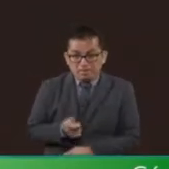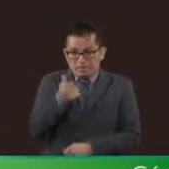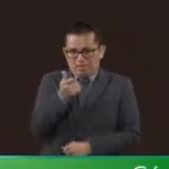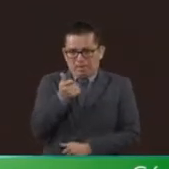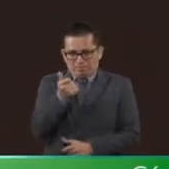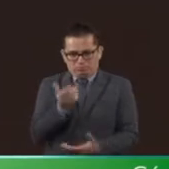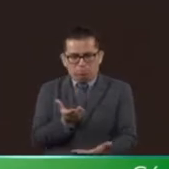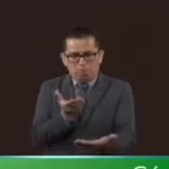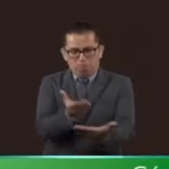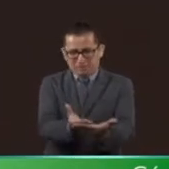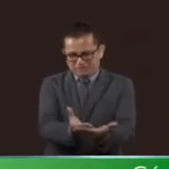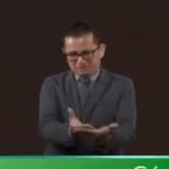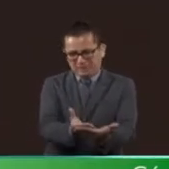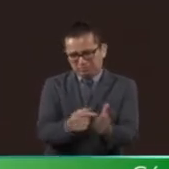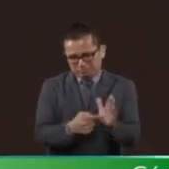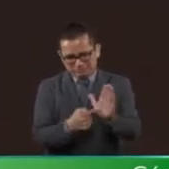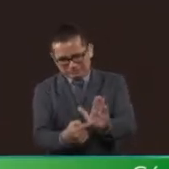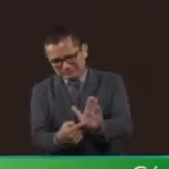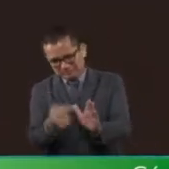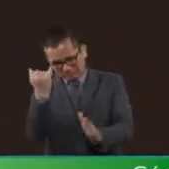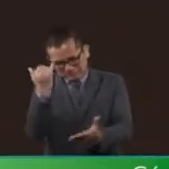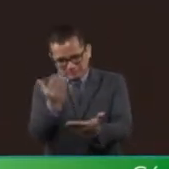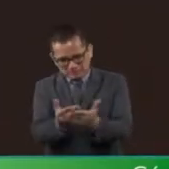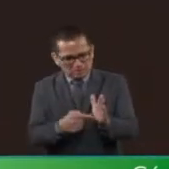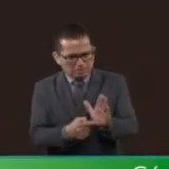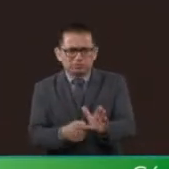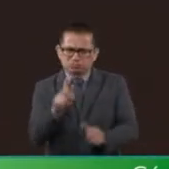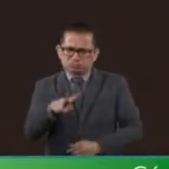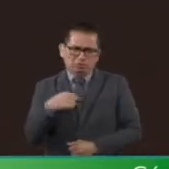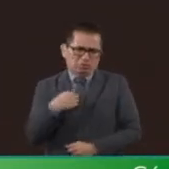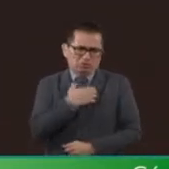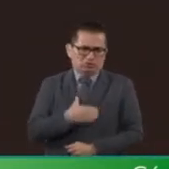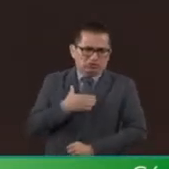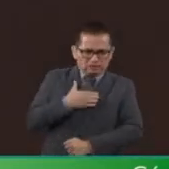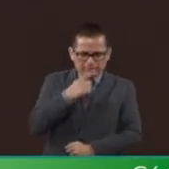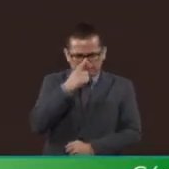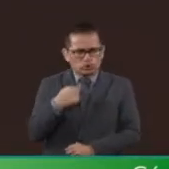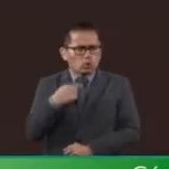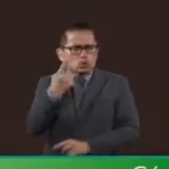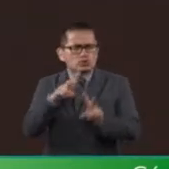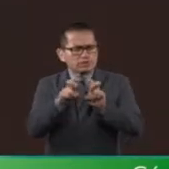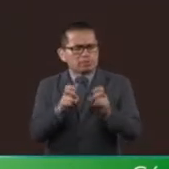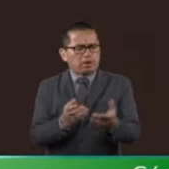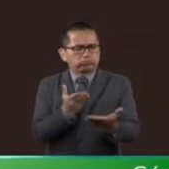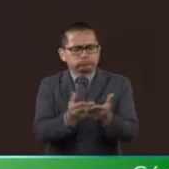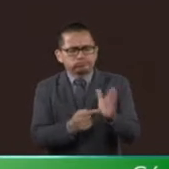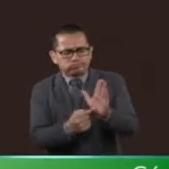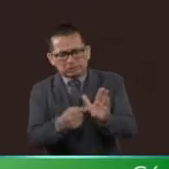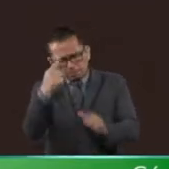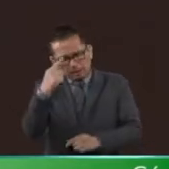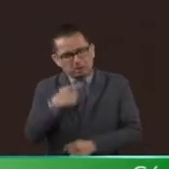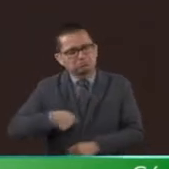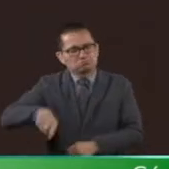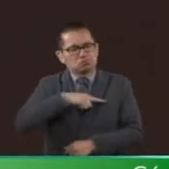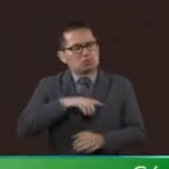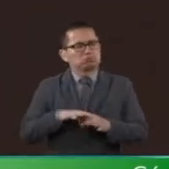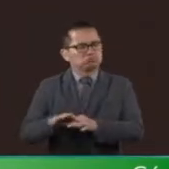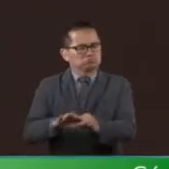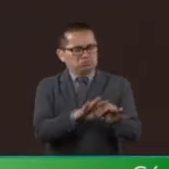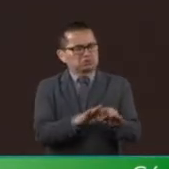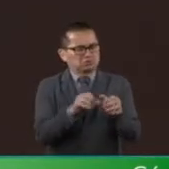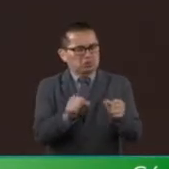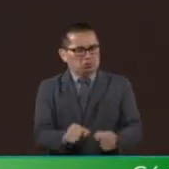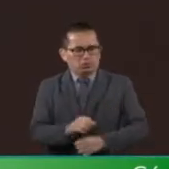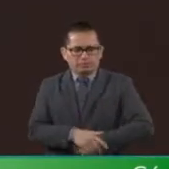mucho saludarles desde aquí con un tema que sé que nos va a convocar a todos a la unión y hacerlo juntos. En este sexenio, esta